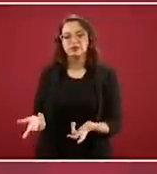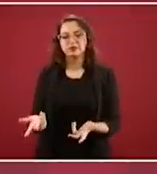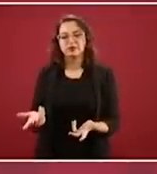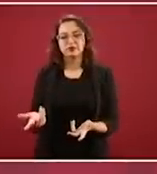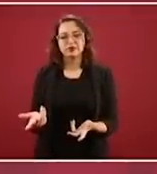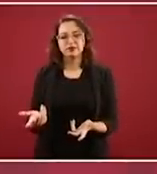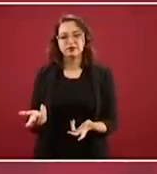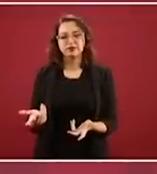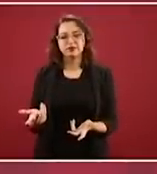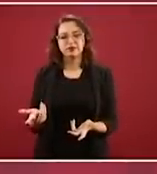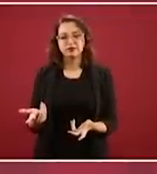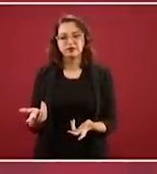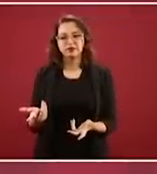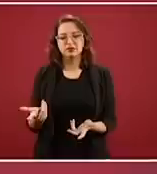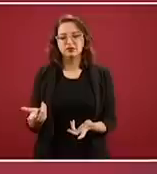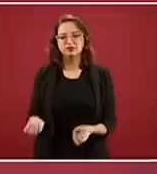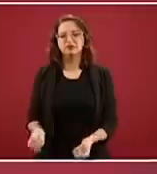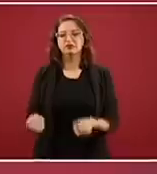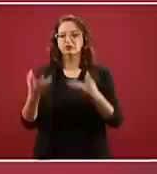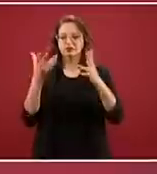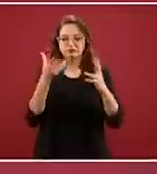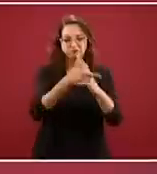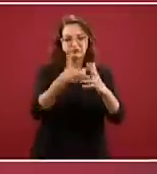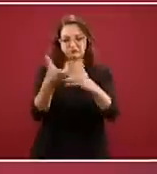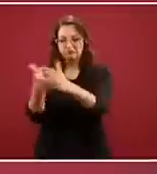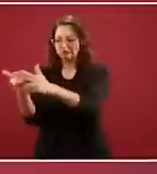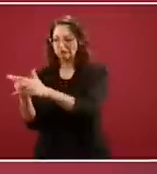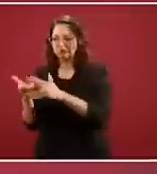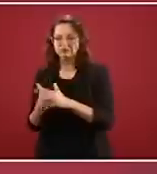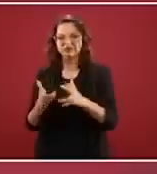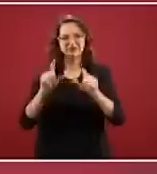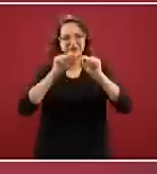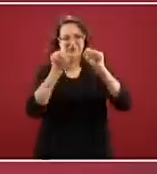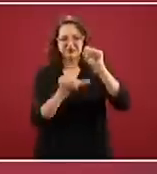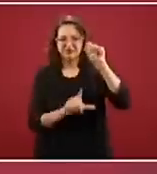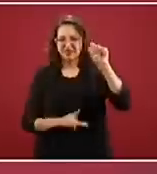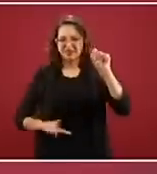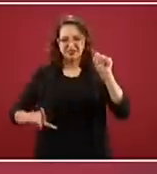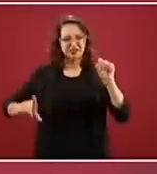los homicidios cometidos en todo el país.